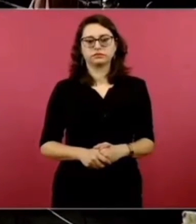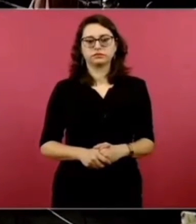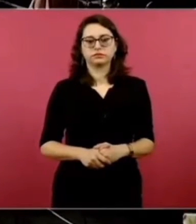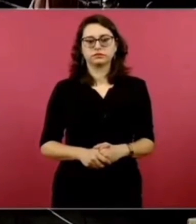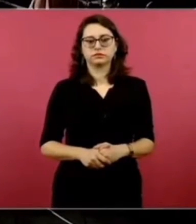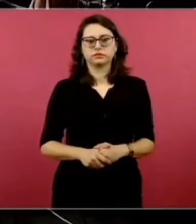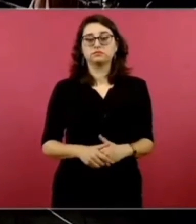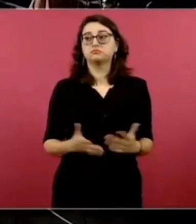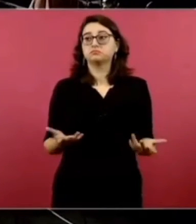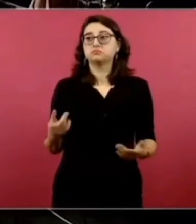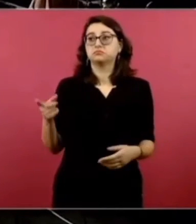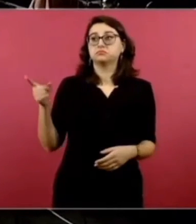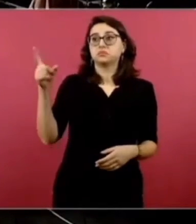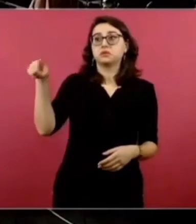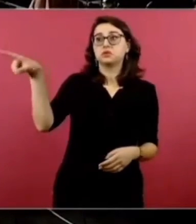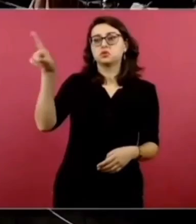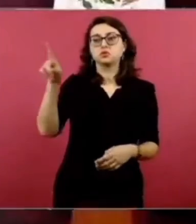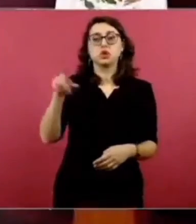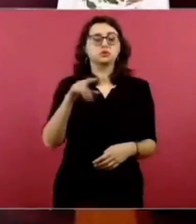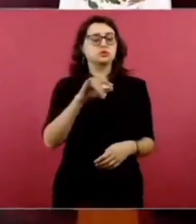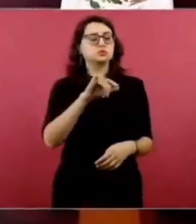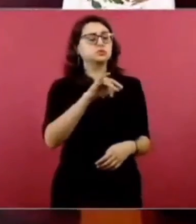hay otras variables